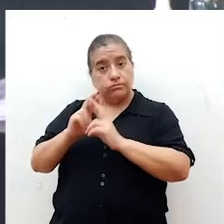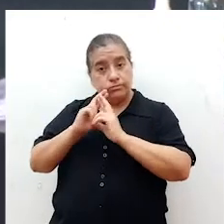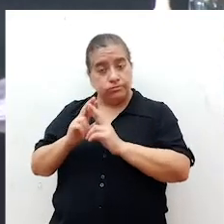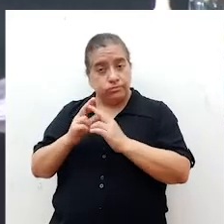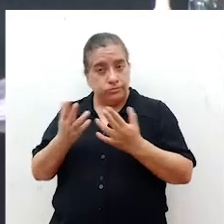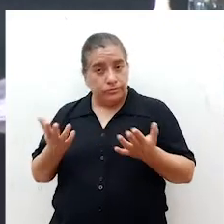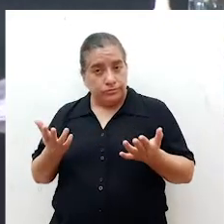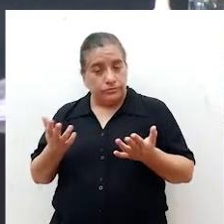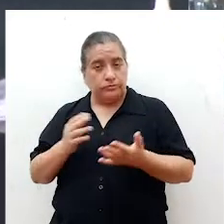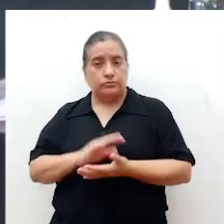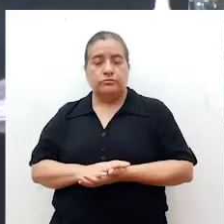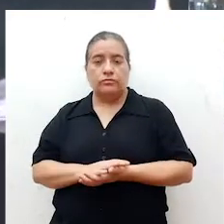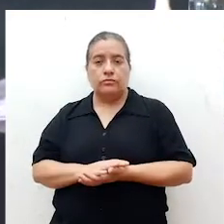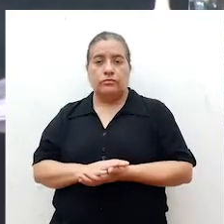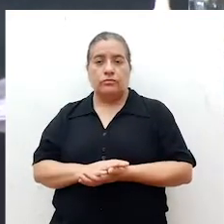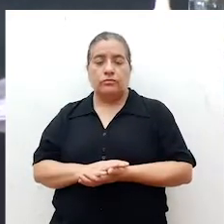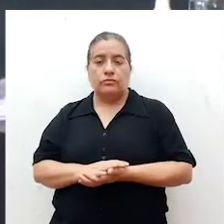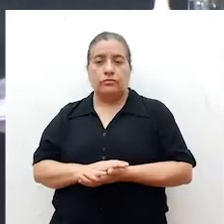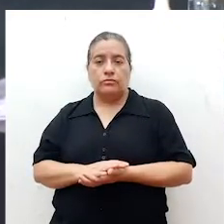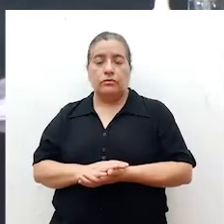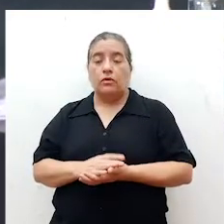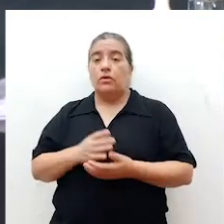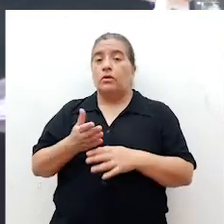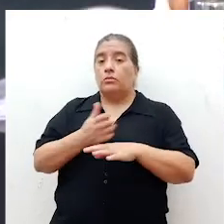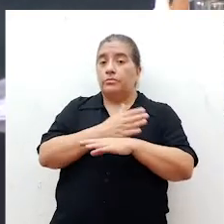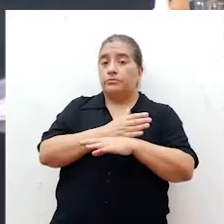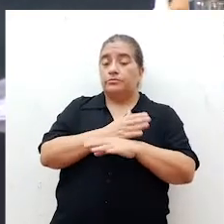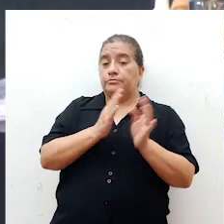las instituciones tienen que responder